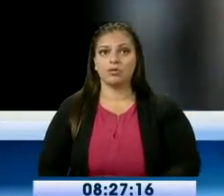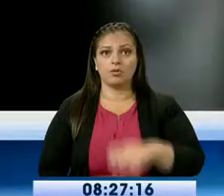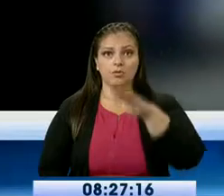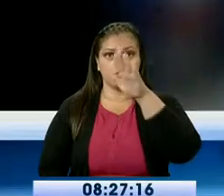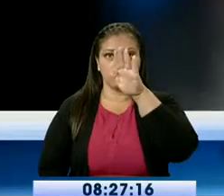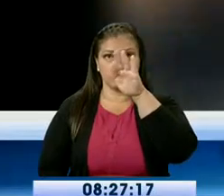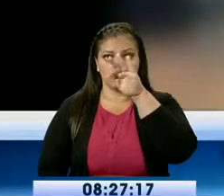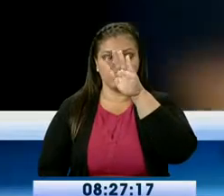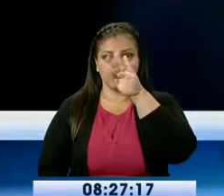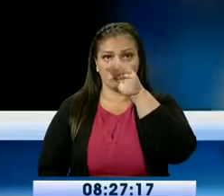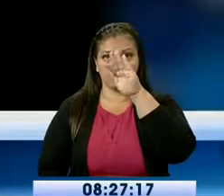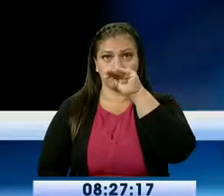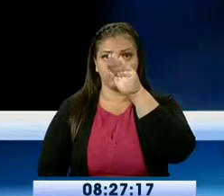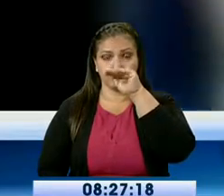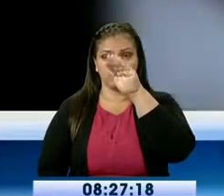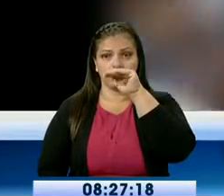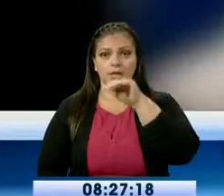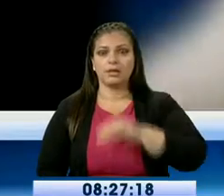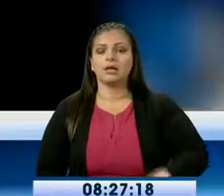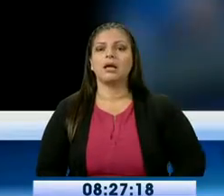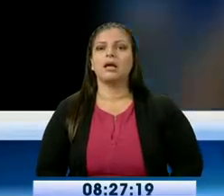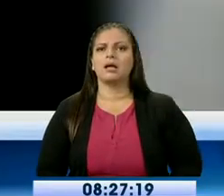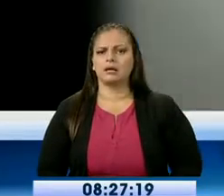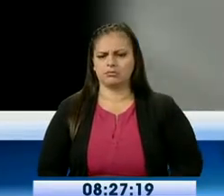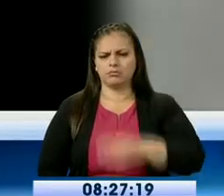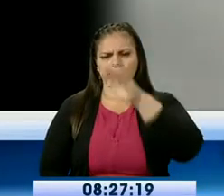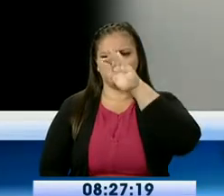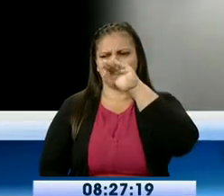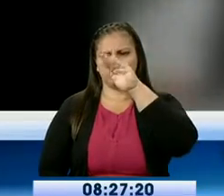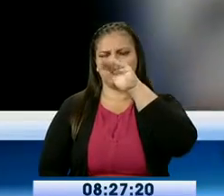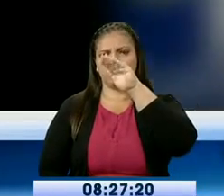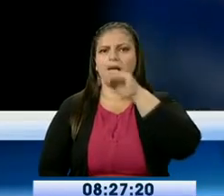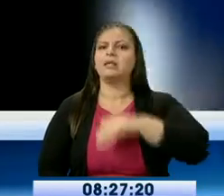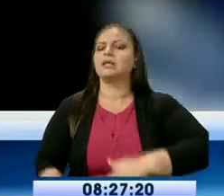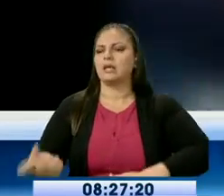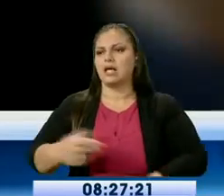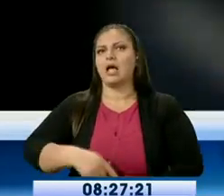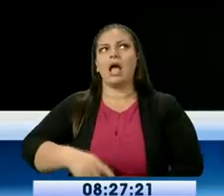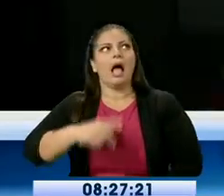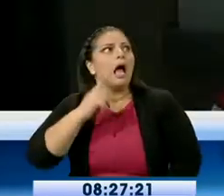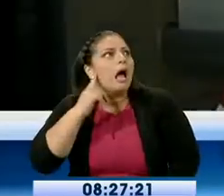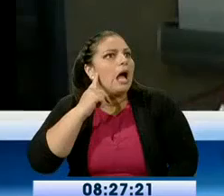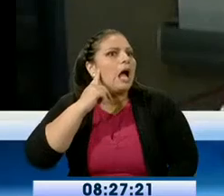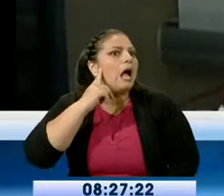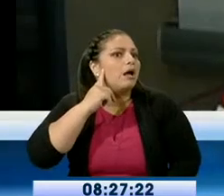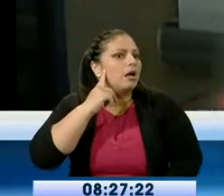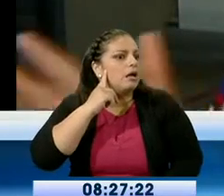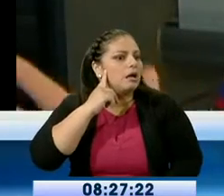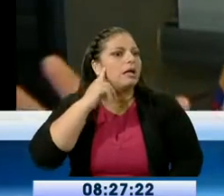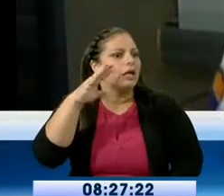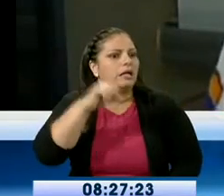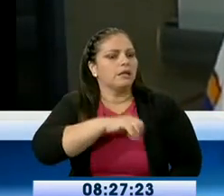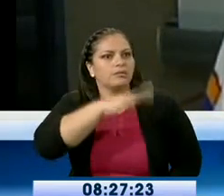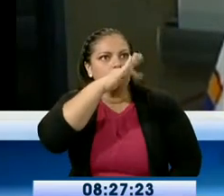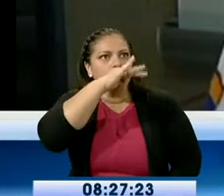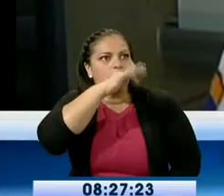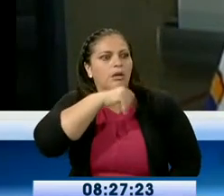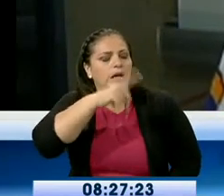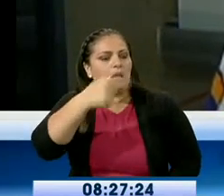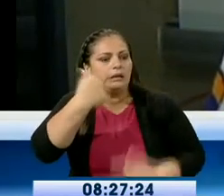conductor. Nuestra arma básicamente es el pito. Esa es nuestra arma y nuestras funciones